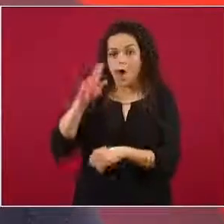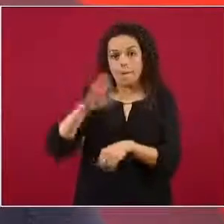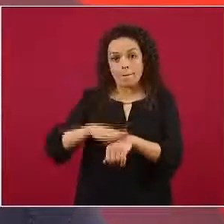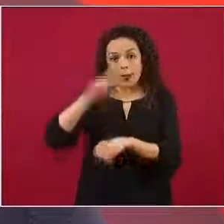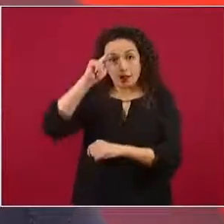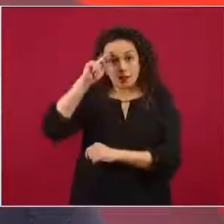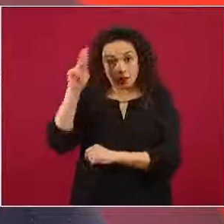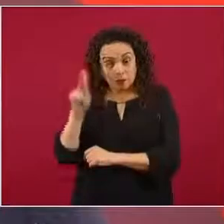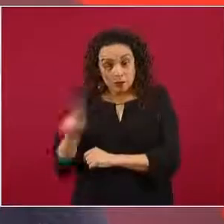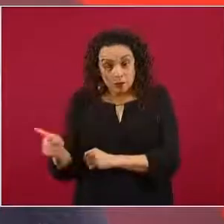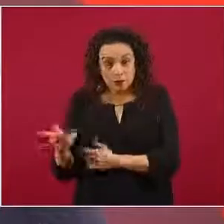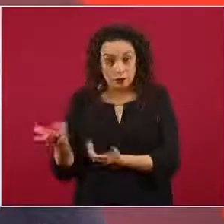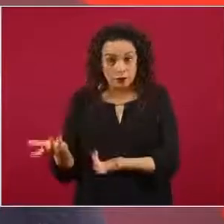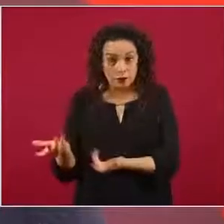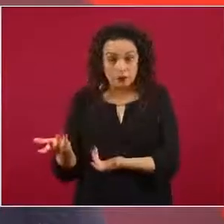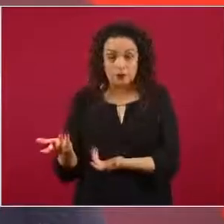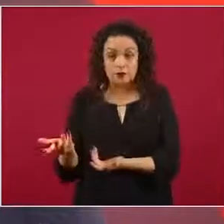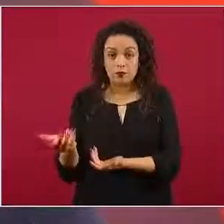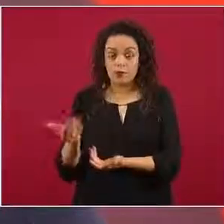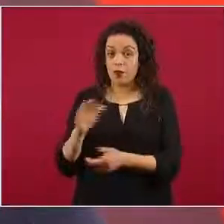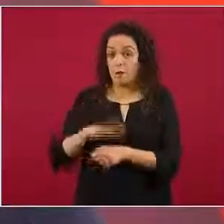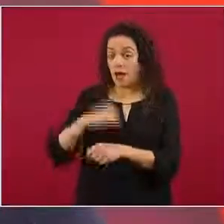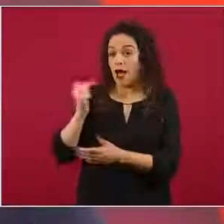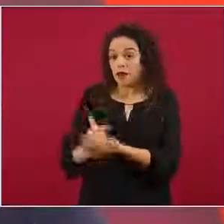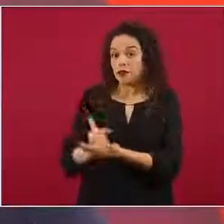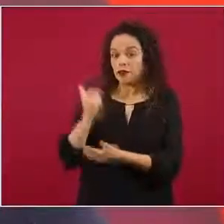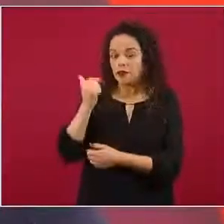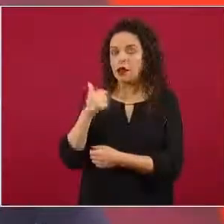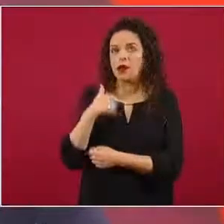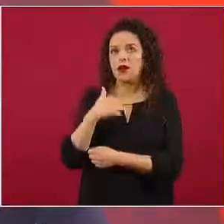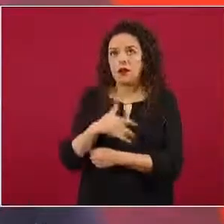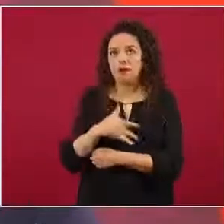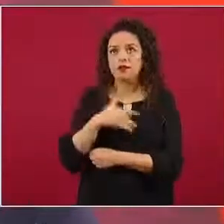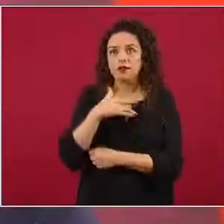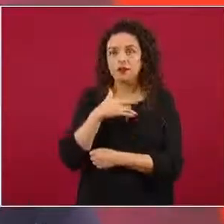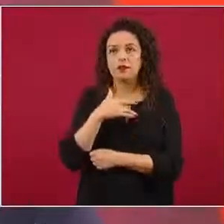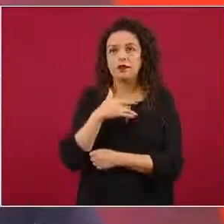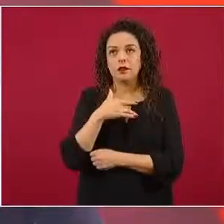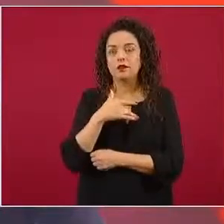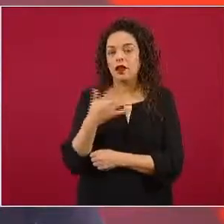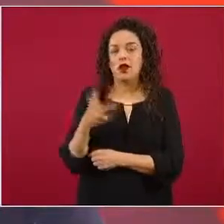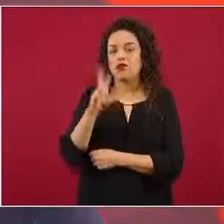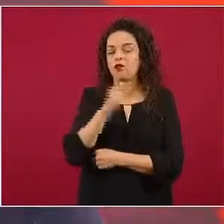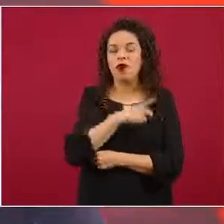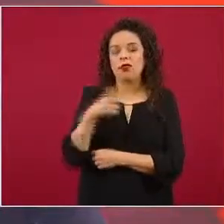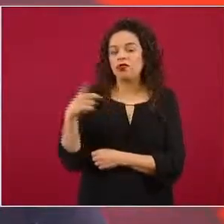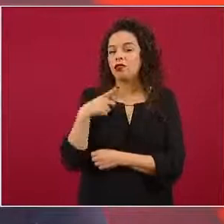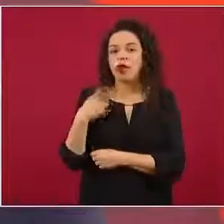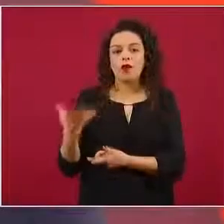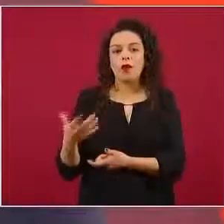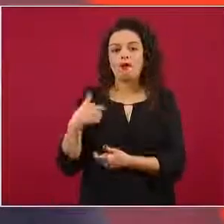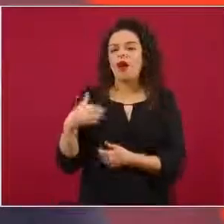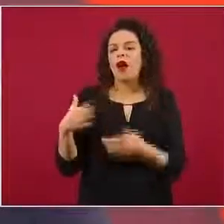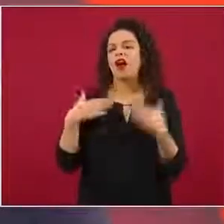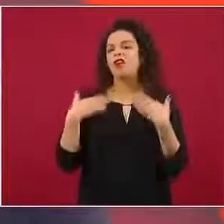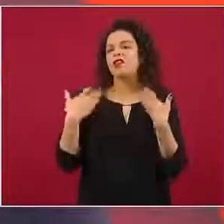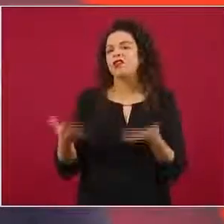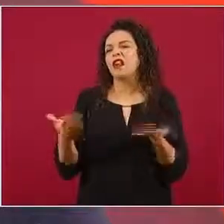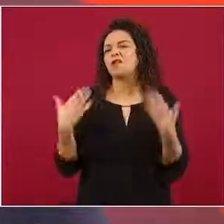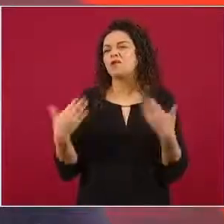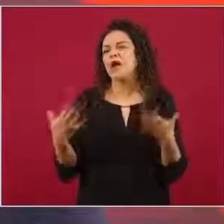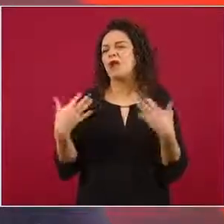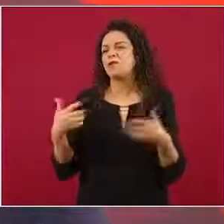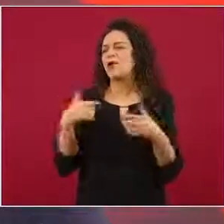ser mayores o empiezan a presentar signos de alarma. No debo estar yo confiando y esperando a que un